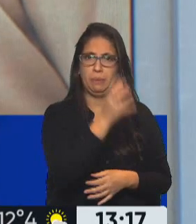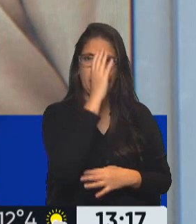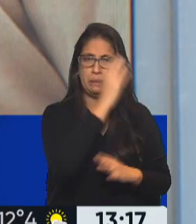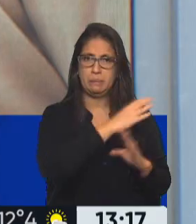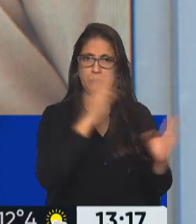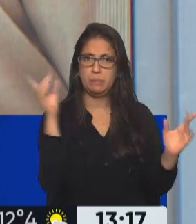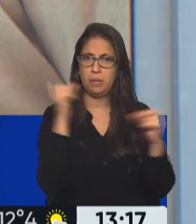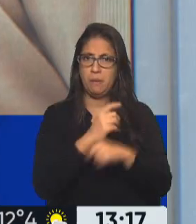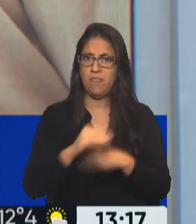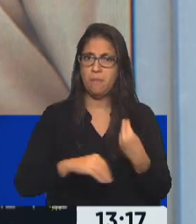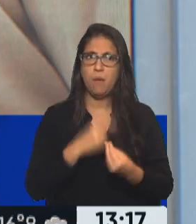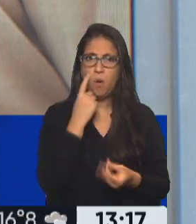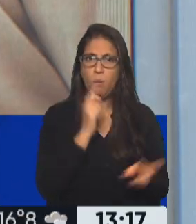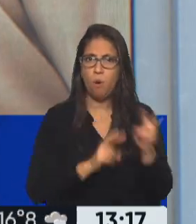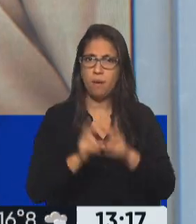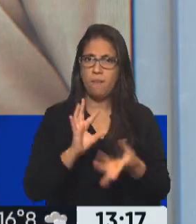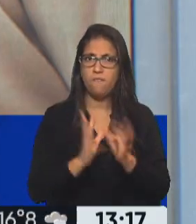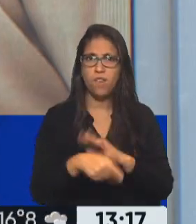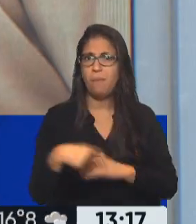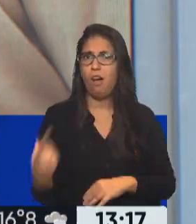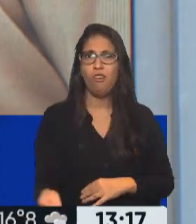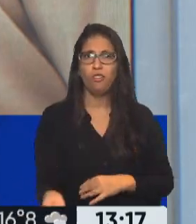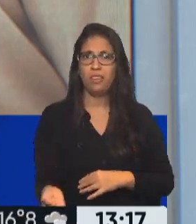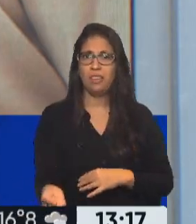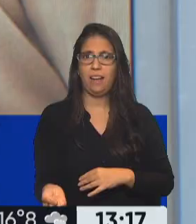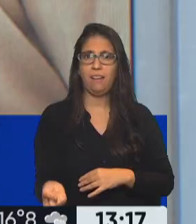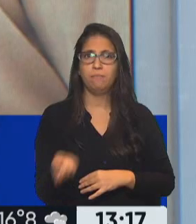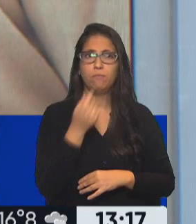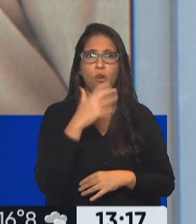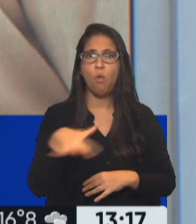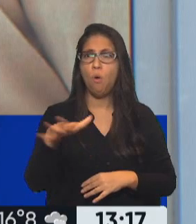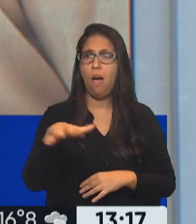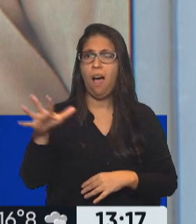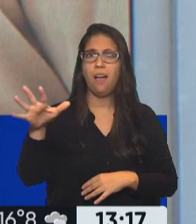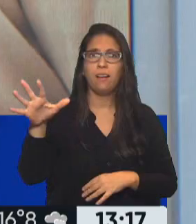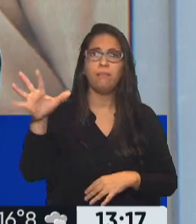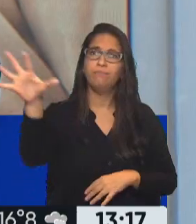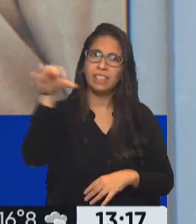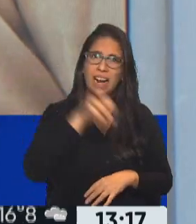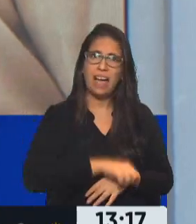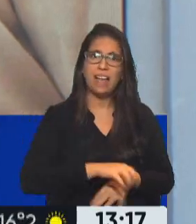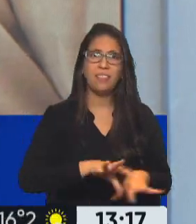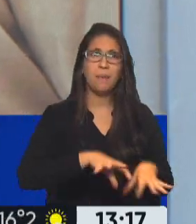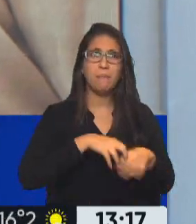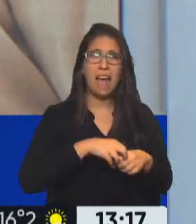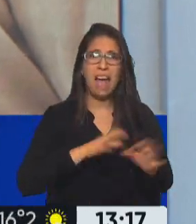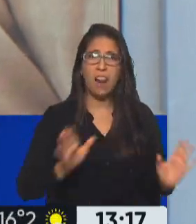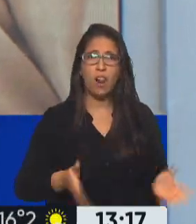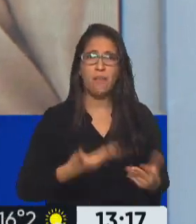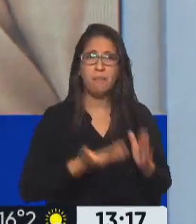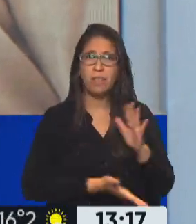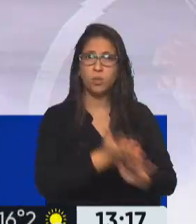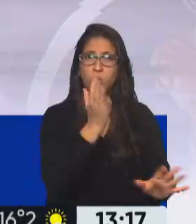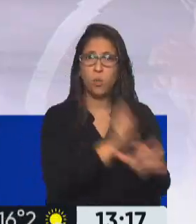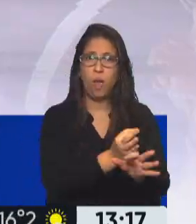problemática familiar, busquemos alternativas. Quizás esto que decíamos, cambiar la locación, no hacerlos trasladarse, levantarse muy temprano para que los chicos vayan al